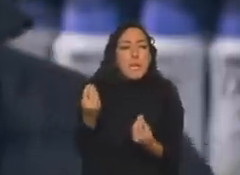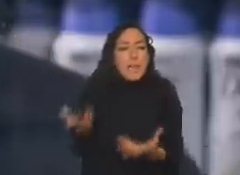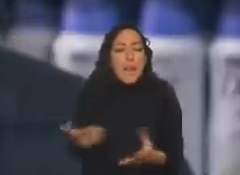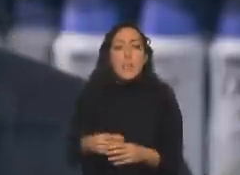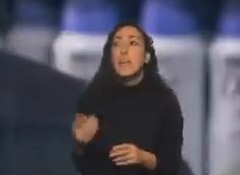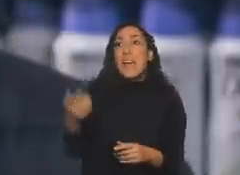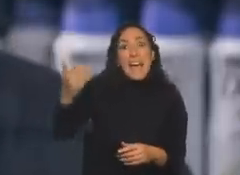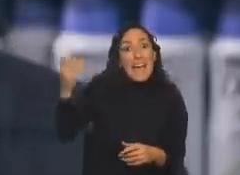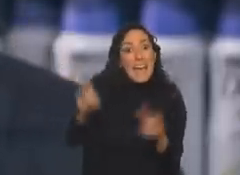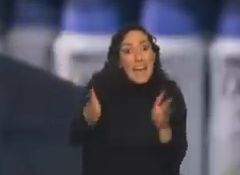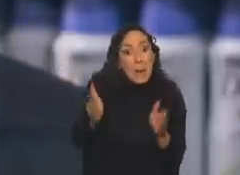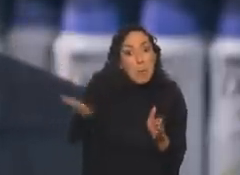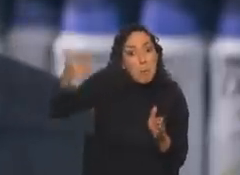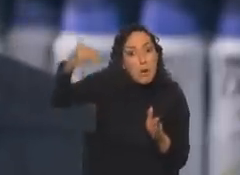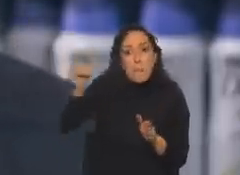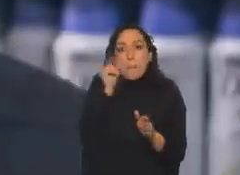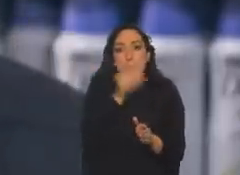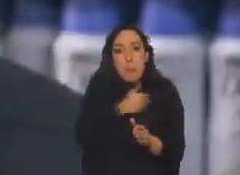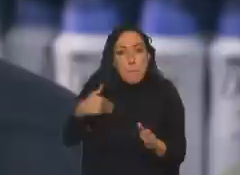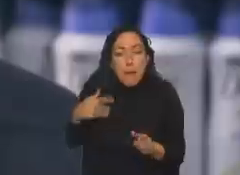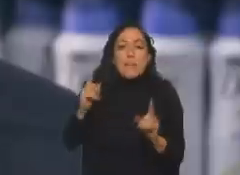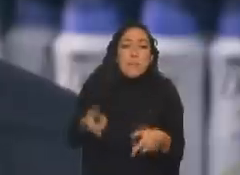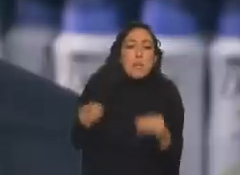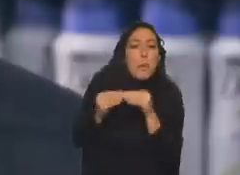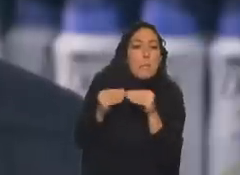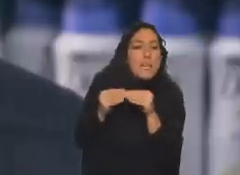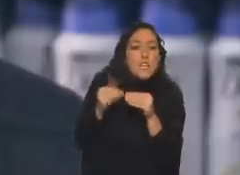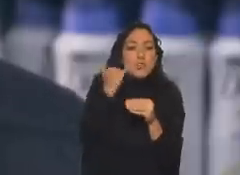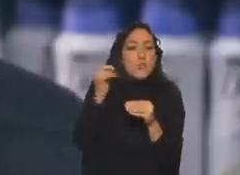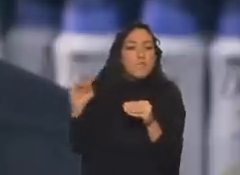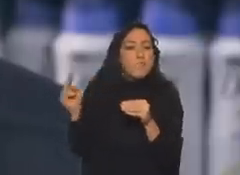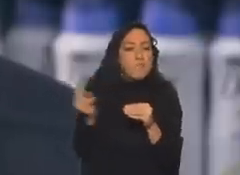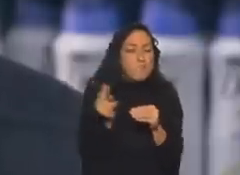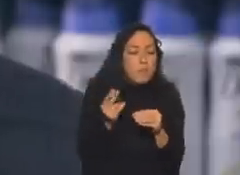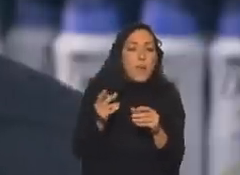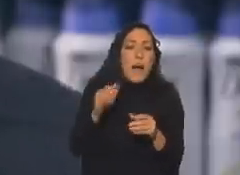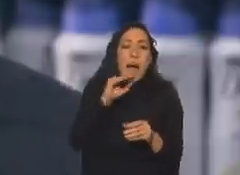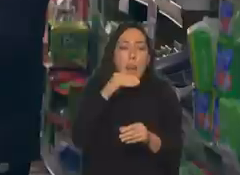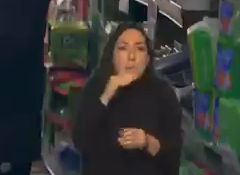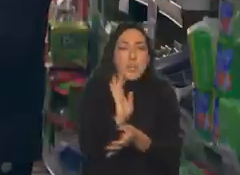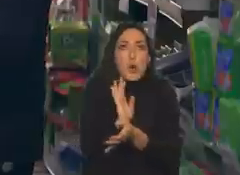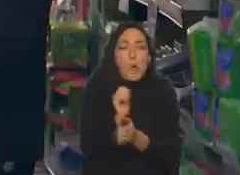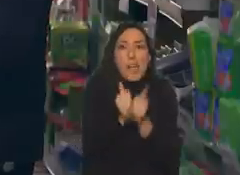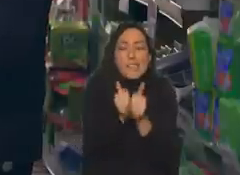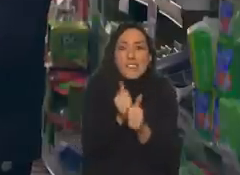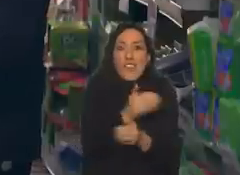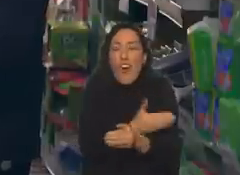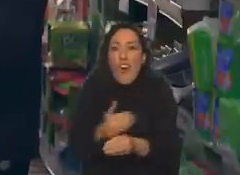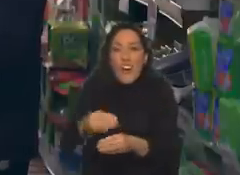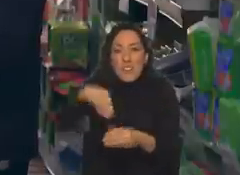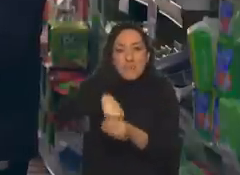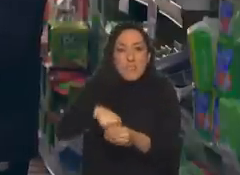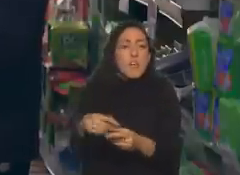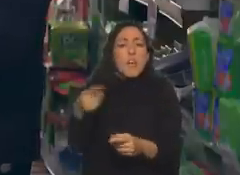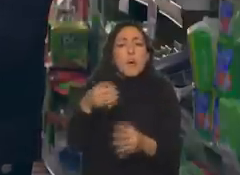de mi padre y de todos los colegas que ya no están, ¿no es cierto? El almacén es parte de la historia. ¿Cuál es una venta promedio